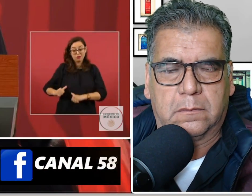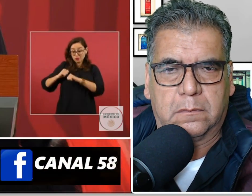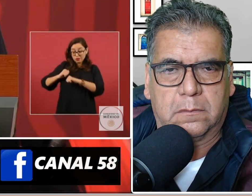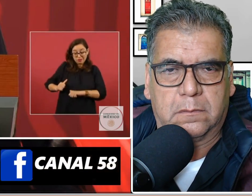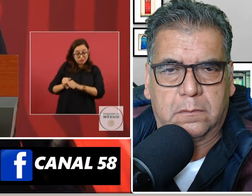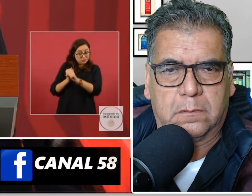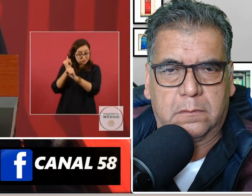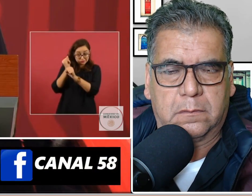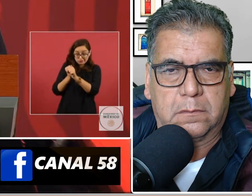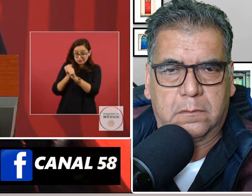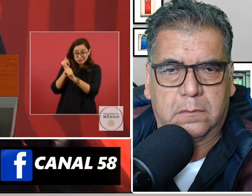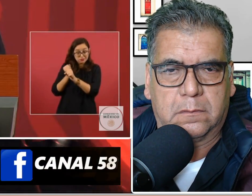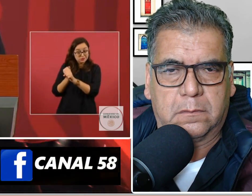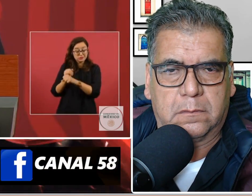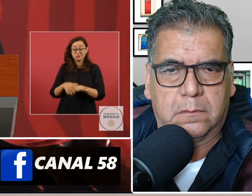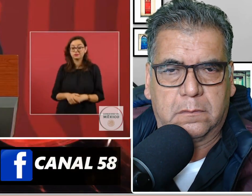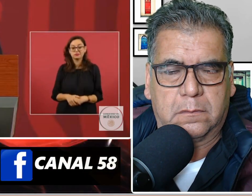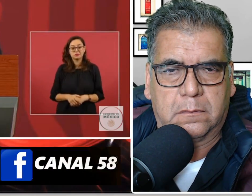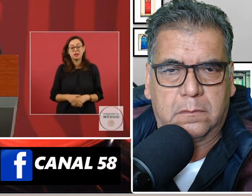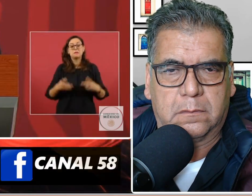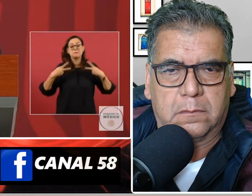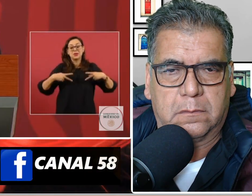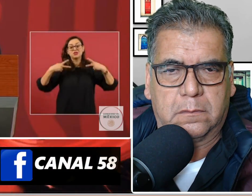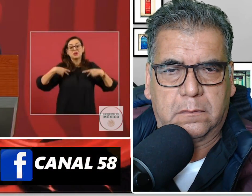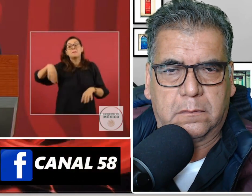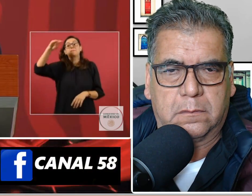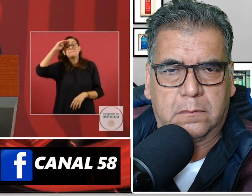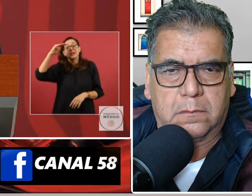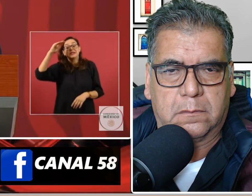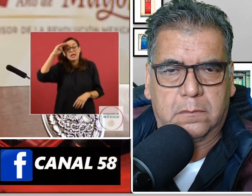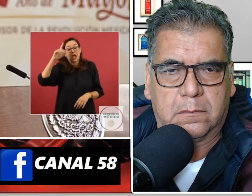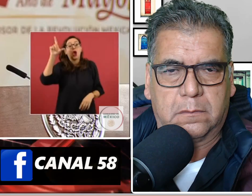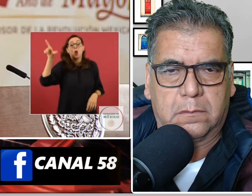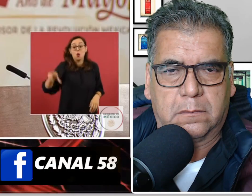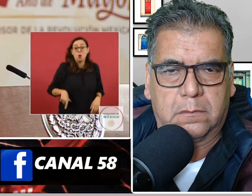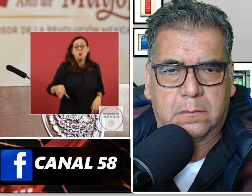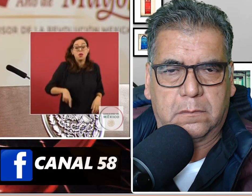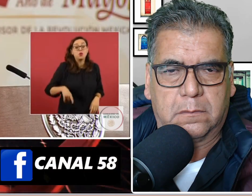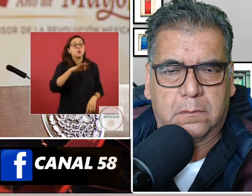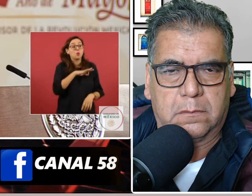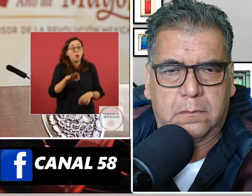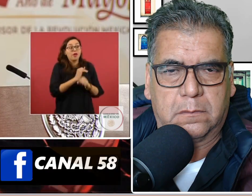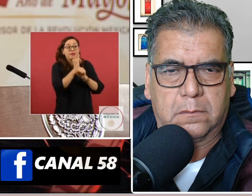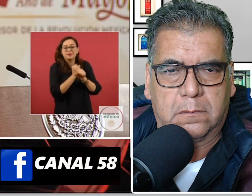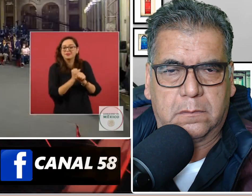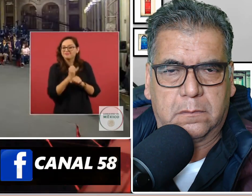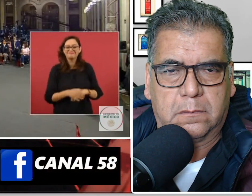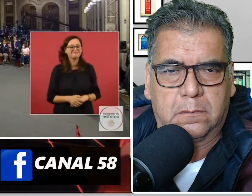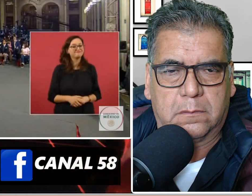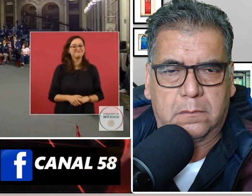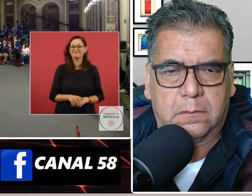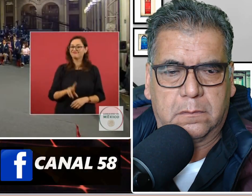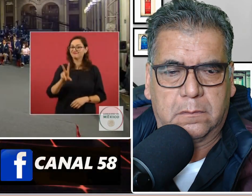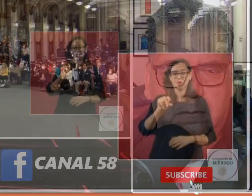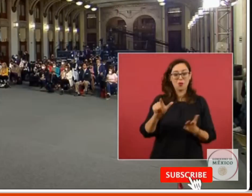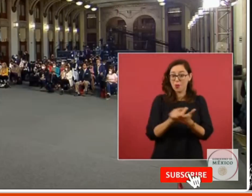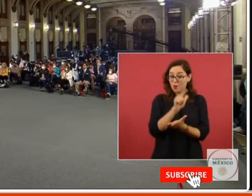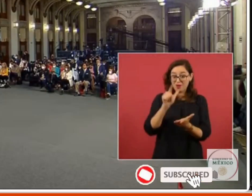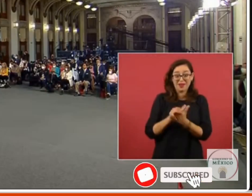recursos de procedencia ilícita, la UIF es proactiva en materia penal, por disposición del